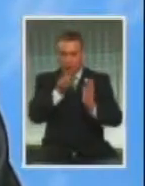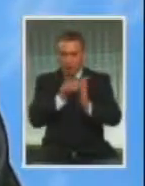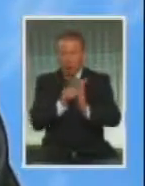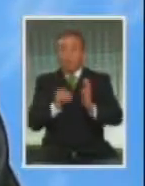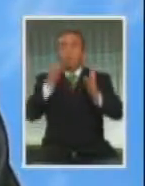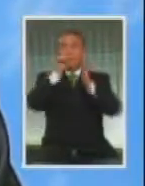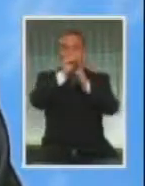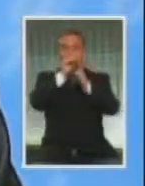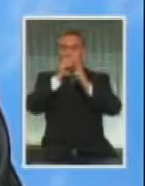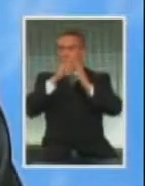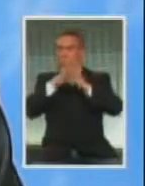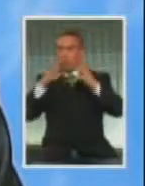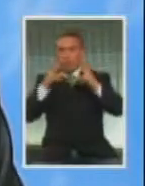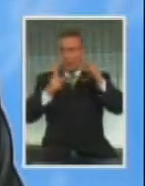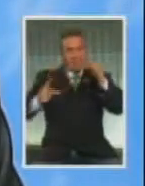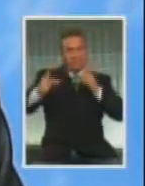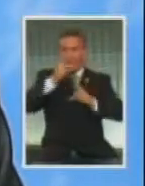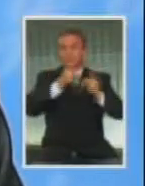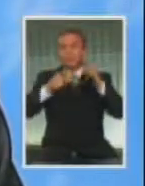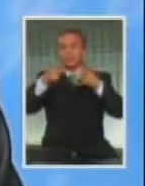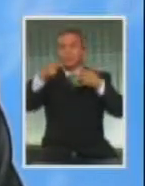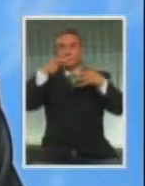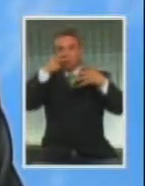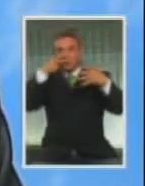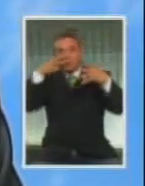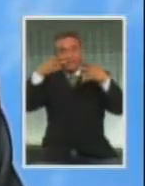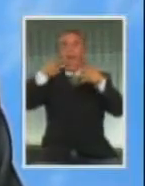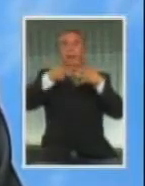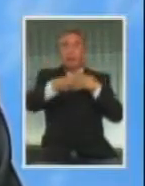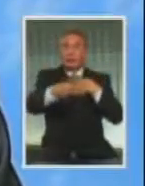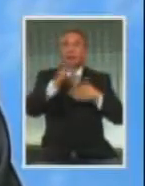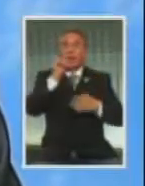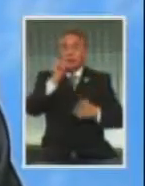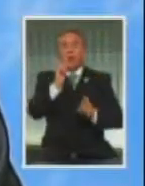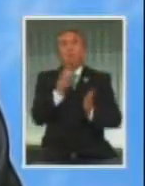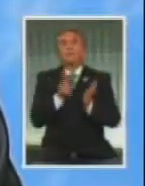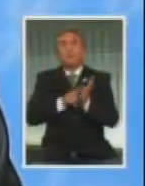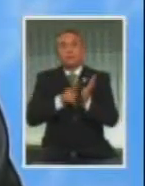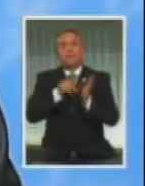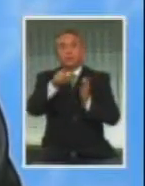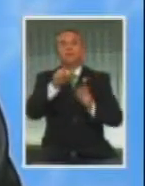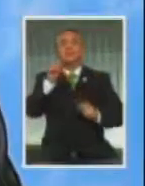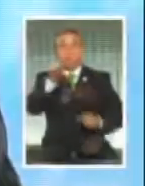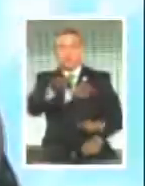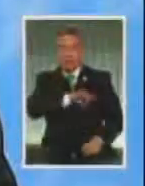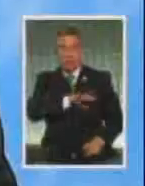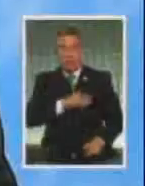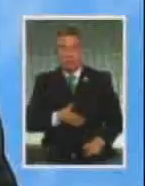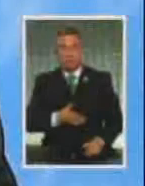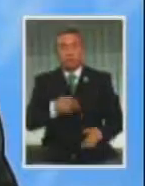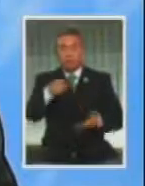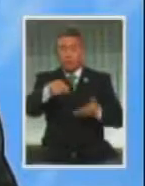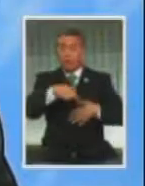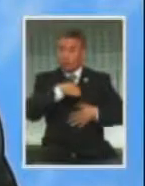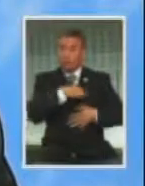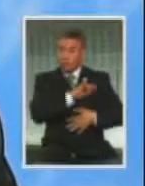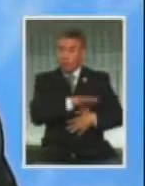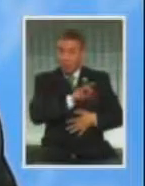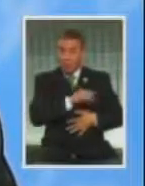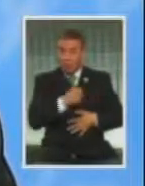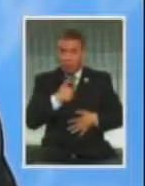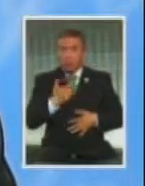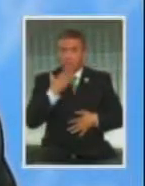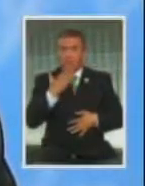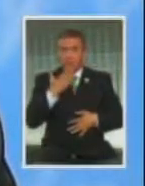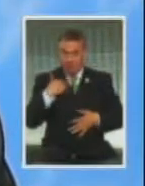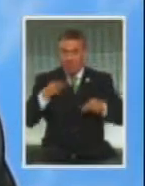en discusión, en debate, la transparencia y la credibilidad del sistema chileno. Los chilenos también tenemos derecho a preguntarnos.